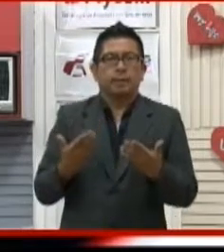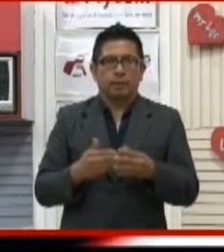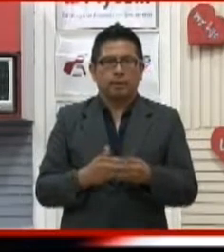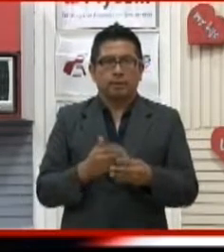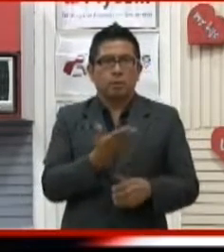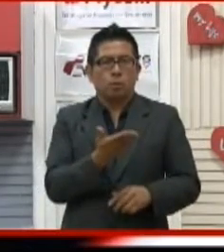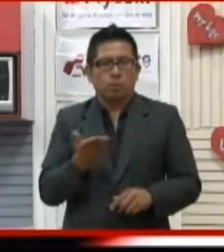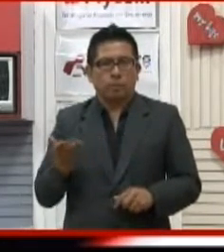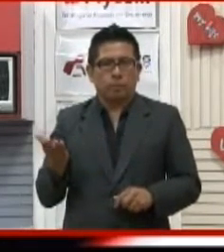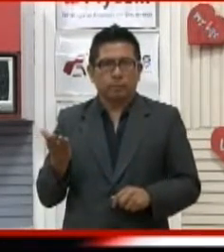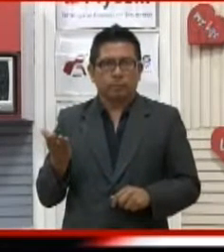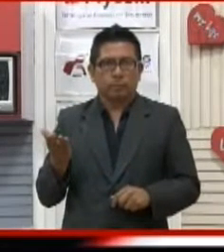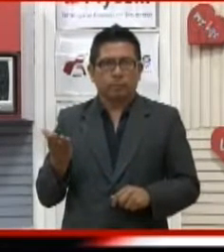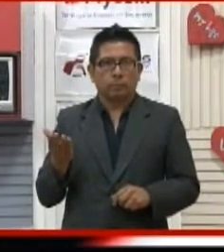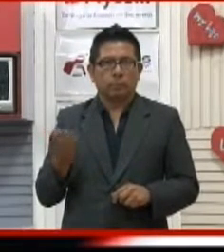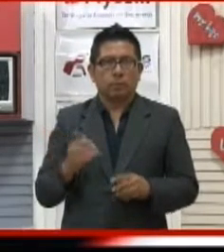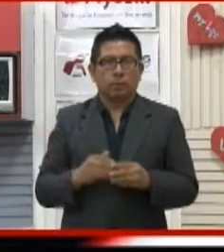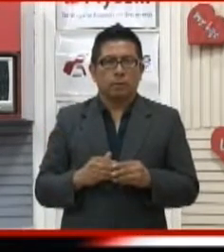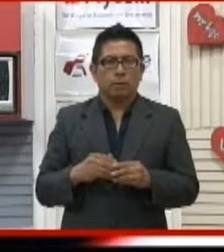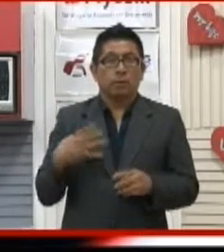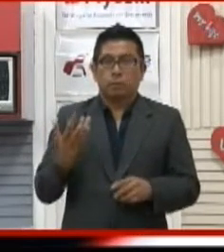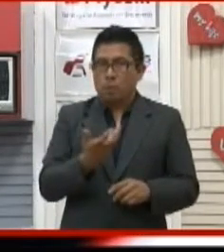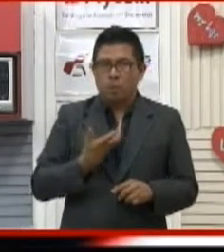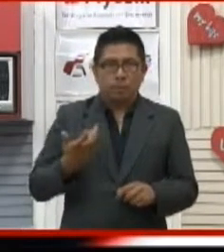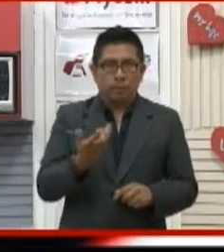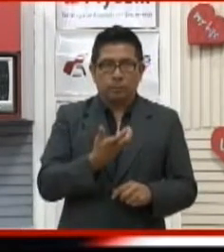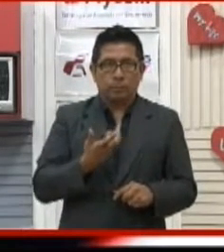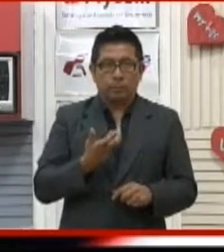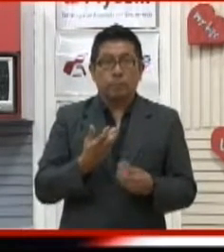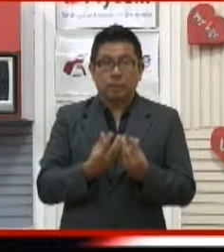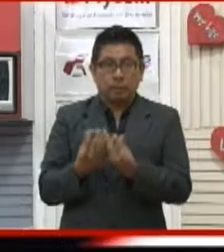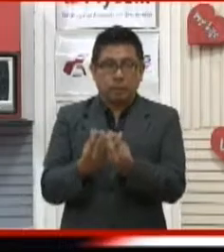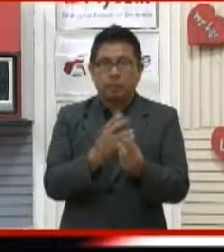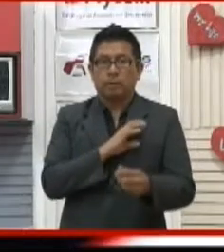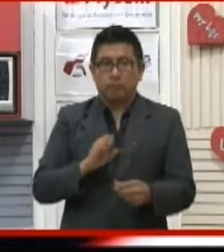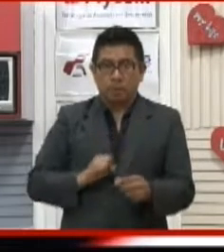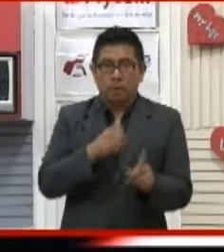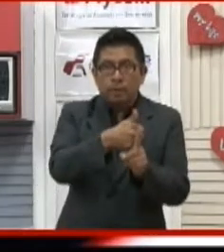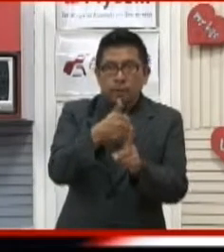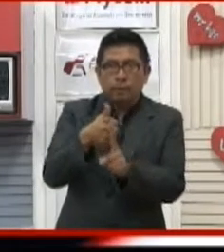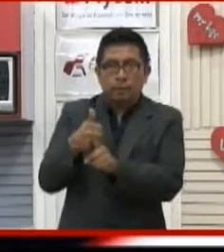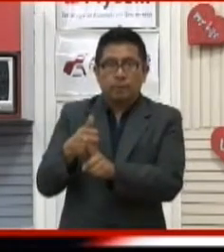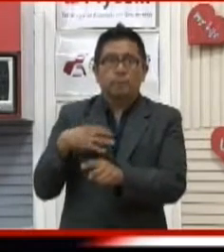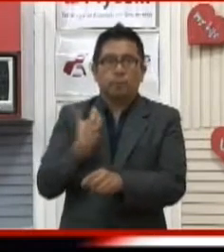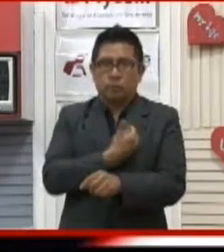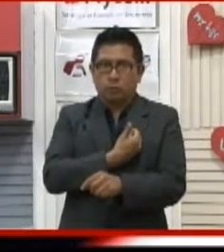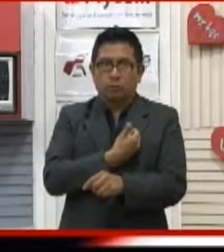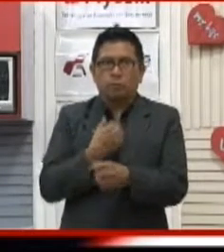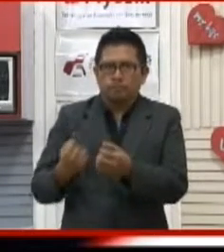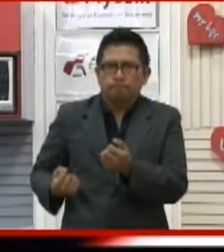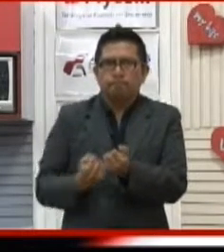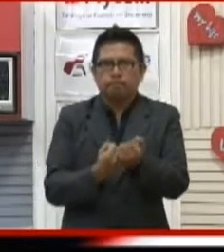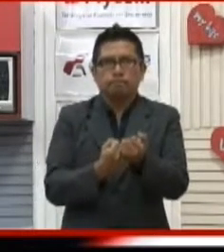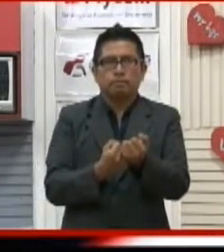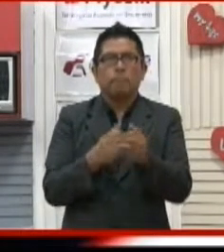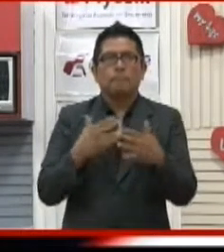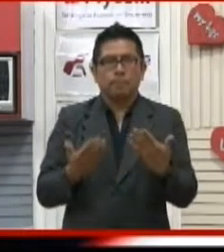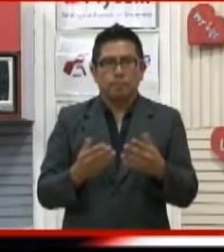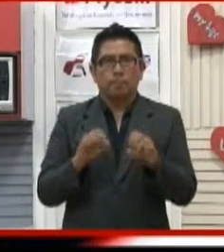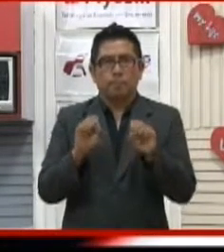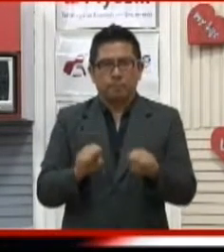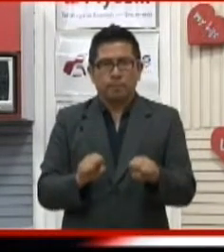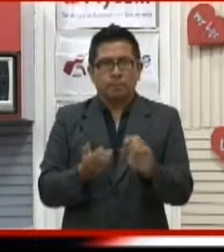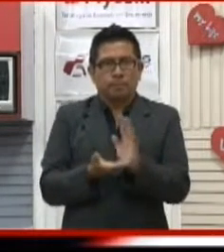aquellos aspectos en los cuales nosotros como sociedad salvadoreña, cada uno, tenemos que contribuir para